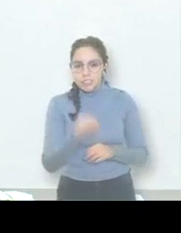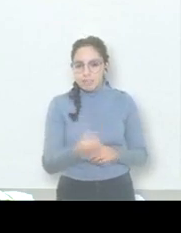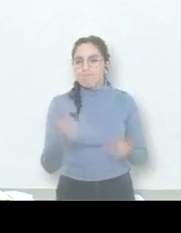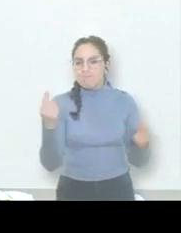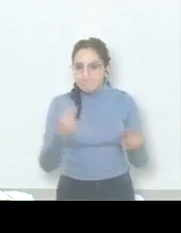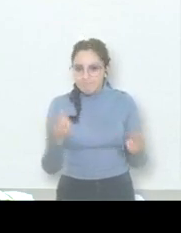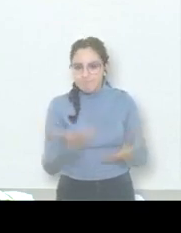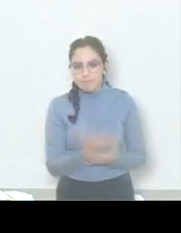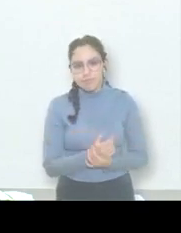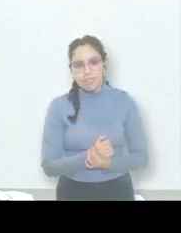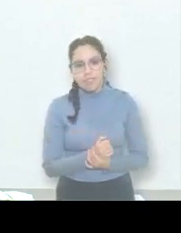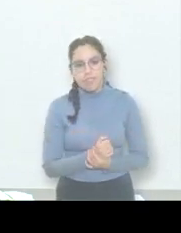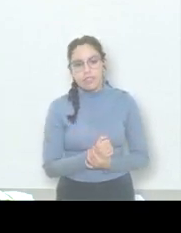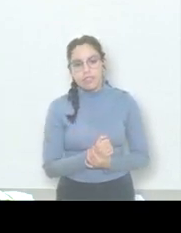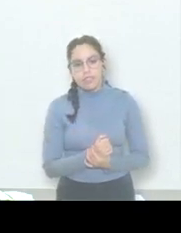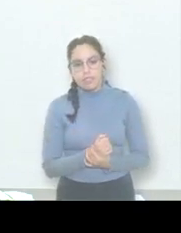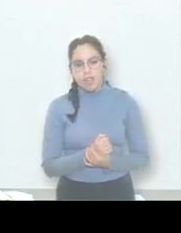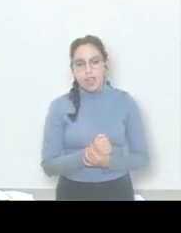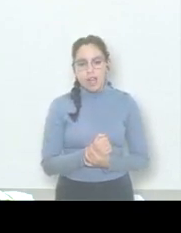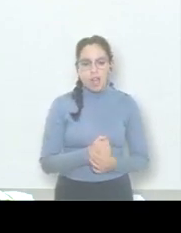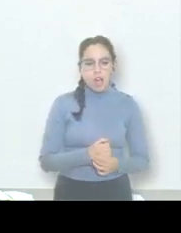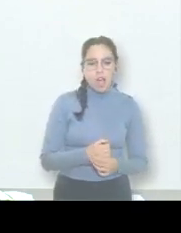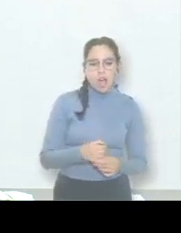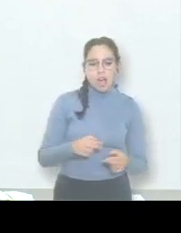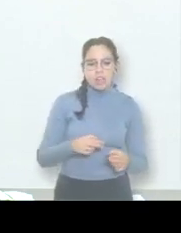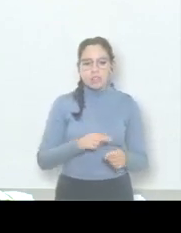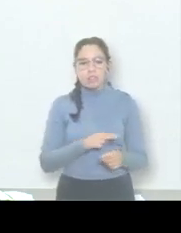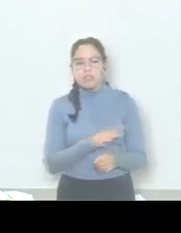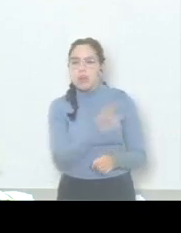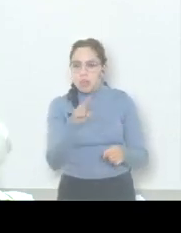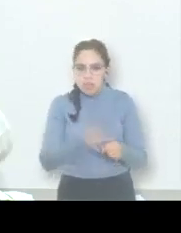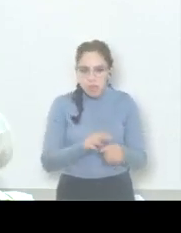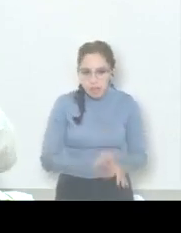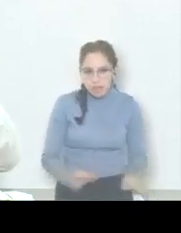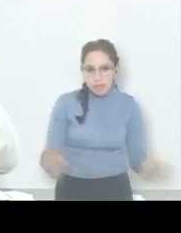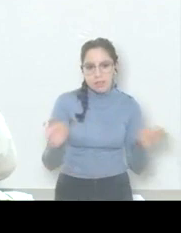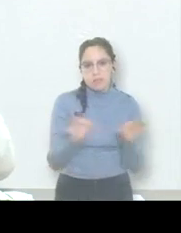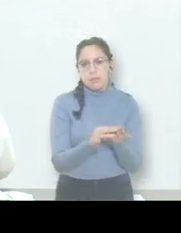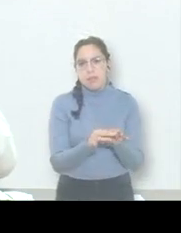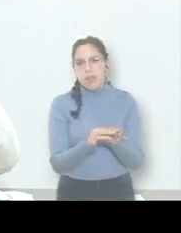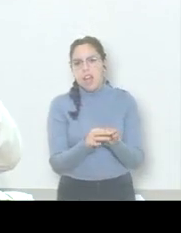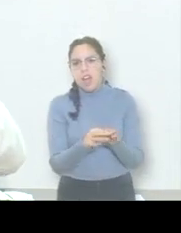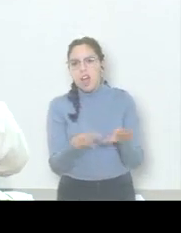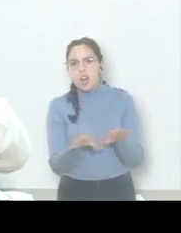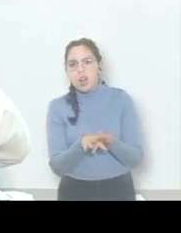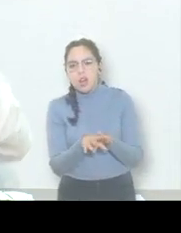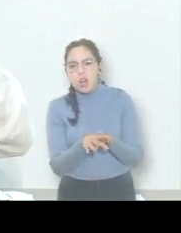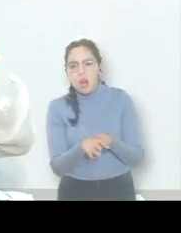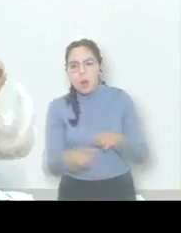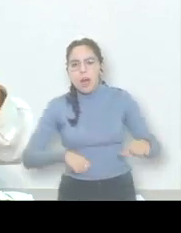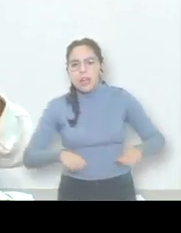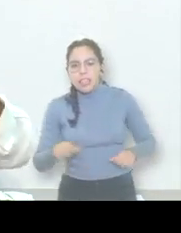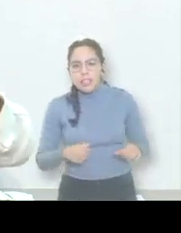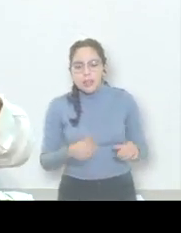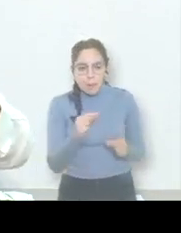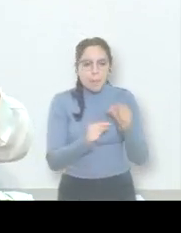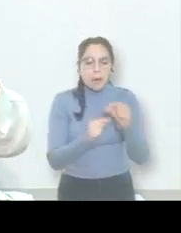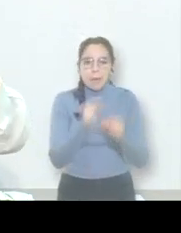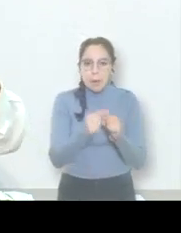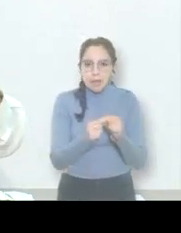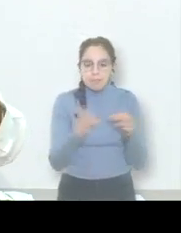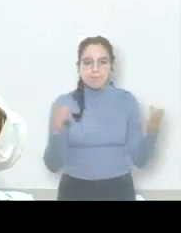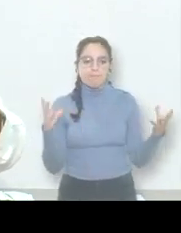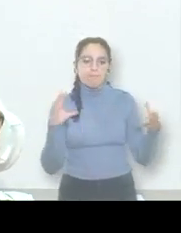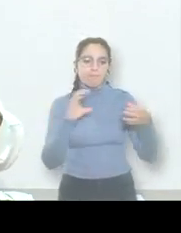cómo poder ir articulando estas actividades sustantivas tanto de la mano con autoridades sanitarias para